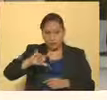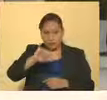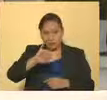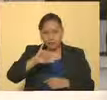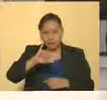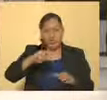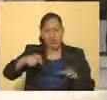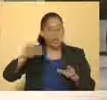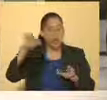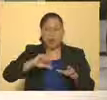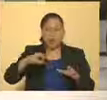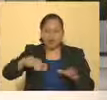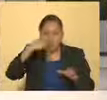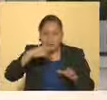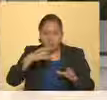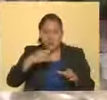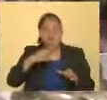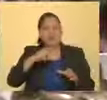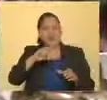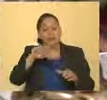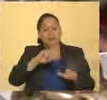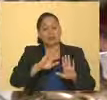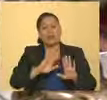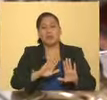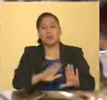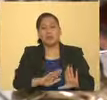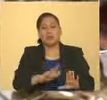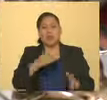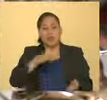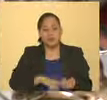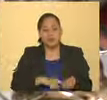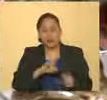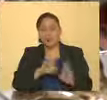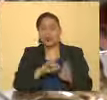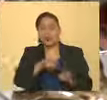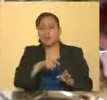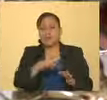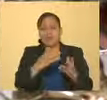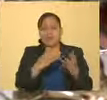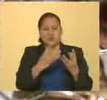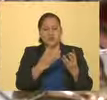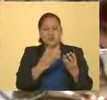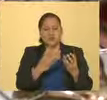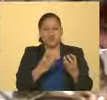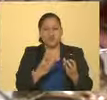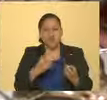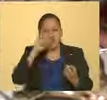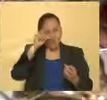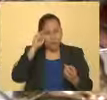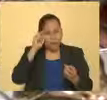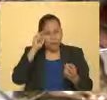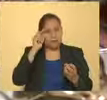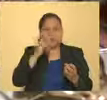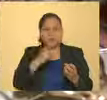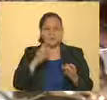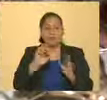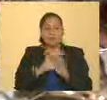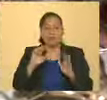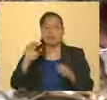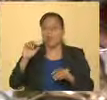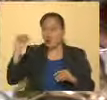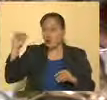si no... En el momento. Sí, se nos puede, aparte de que se nos van a hacer como, se nos van a marchitar nuestras hojitas. Ah, ok, entonces el momento, mira qué